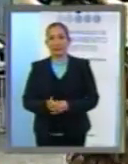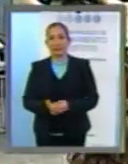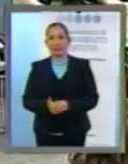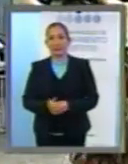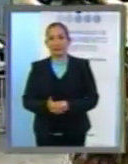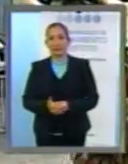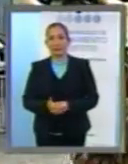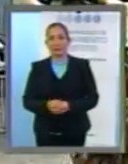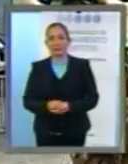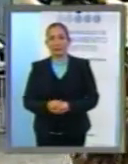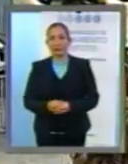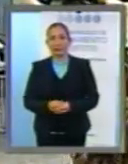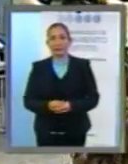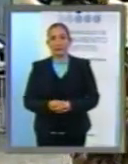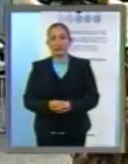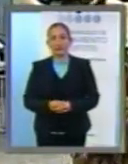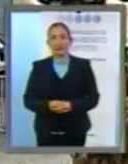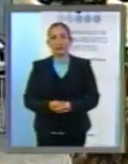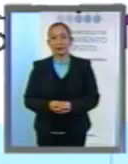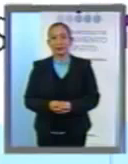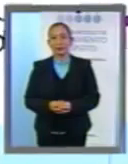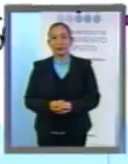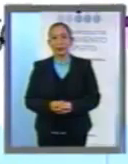Muchas gracias, doctor. Muy amable.